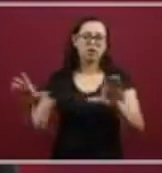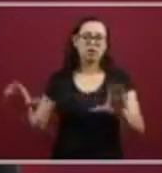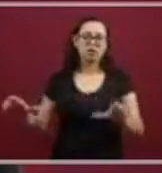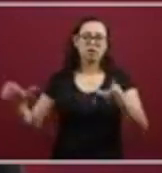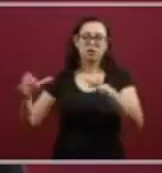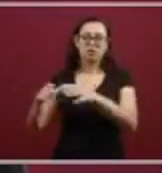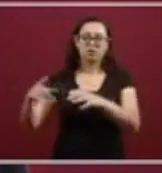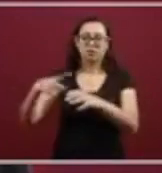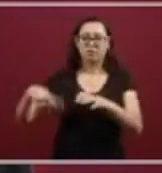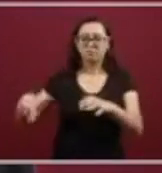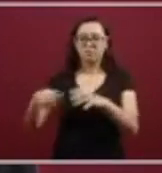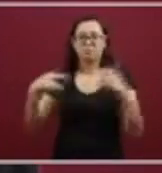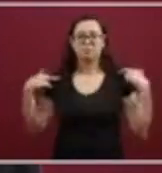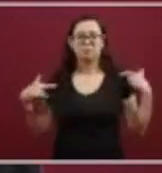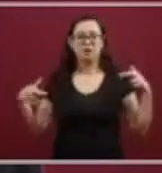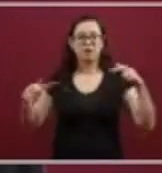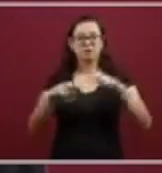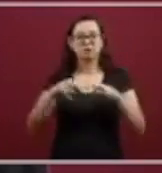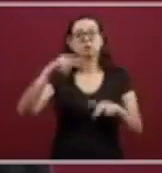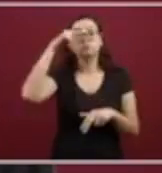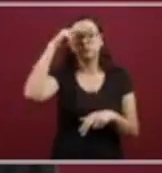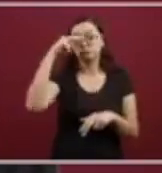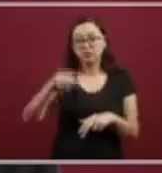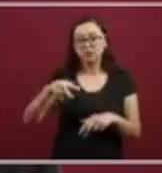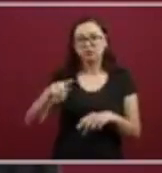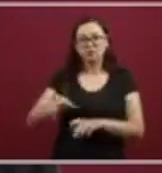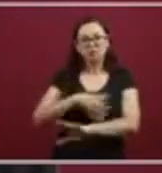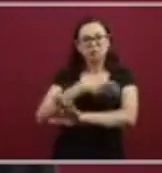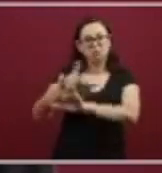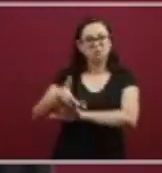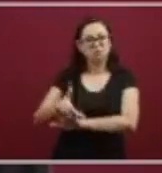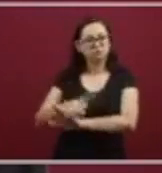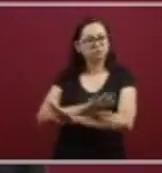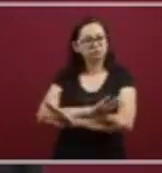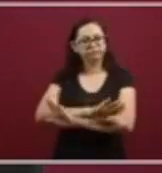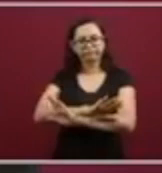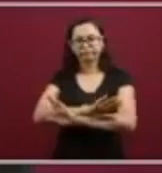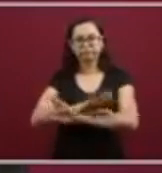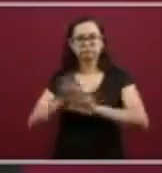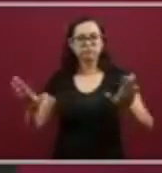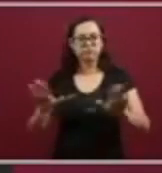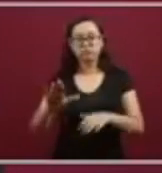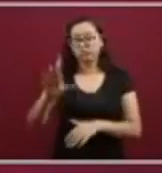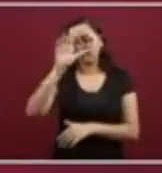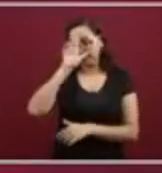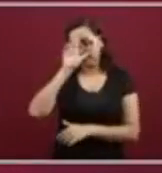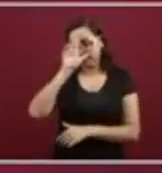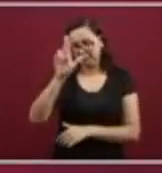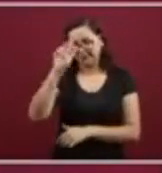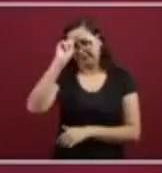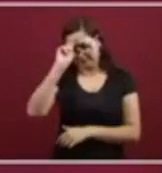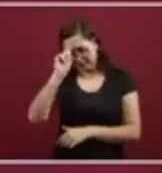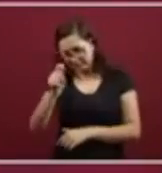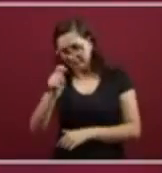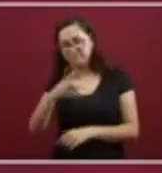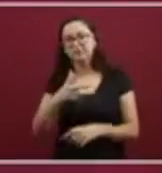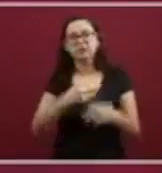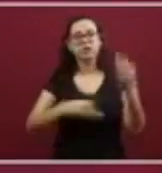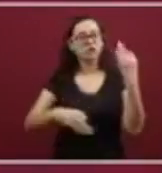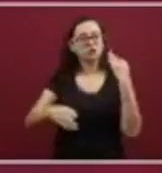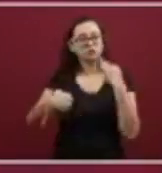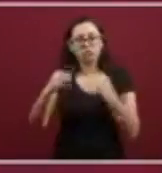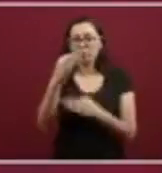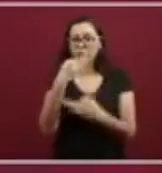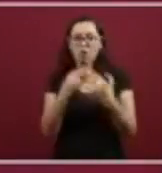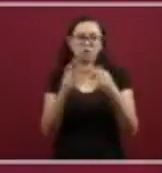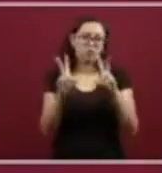los maestros de México, que se les respete, y que todo lo que se haga para